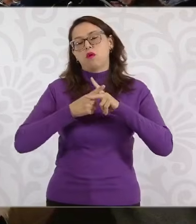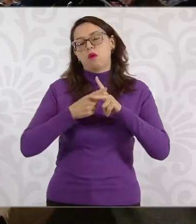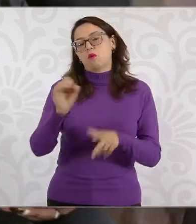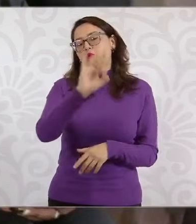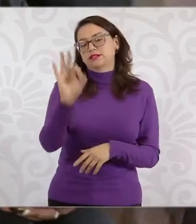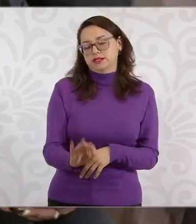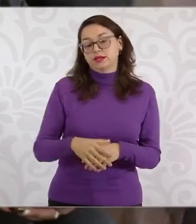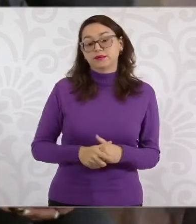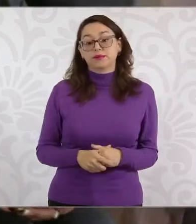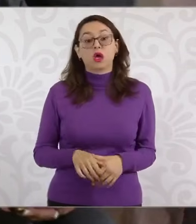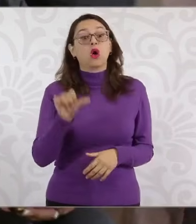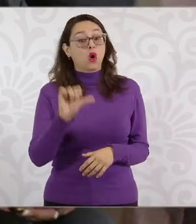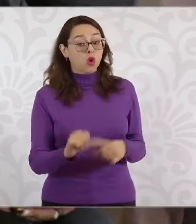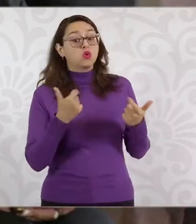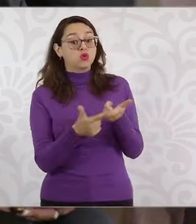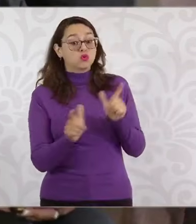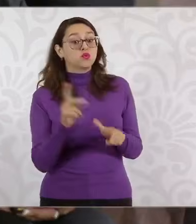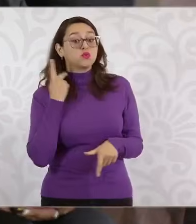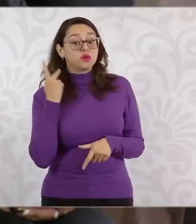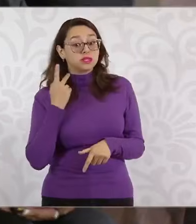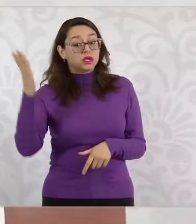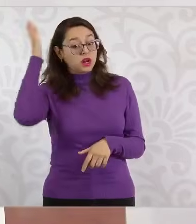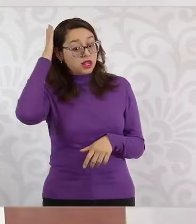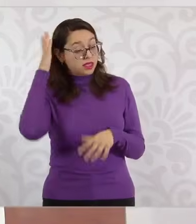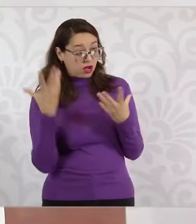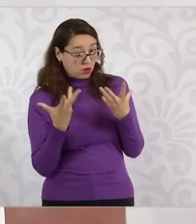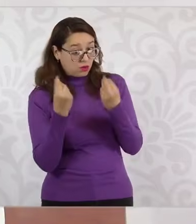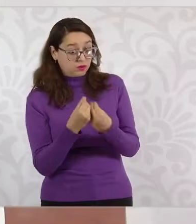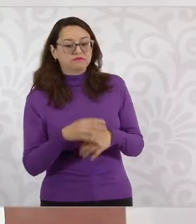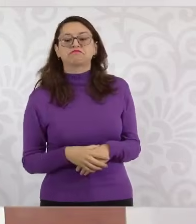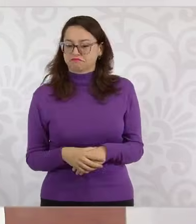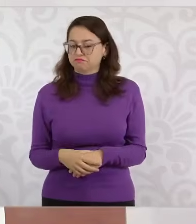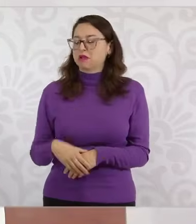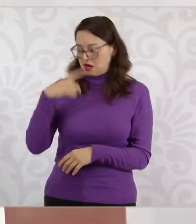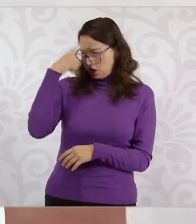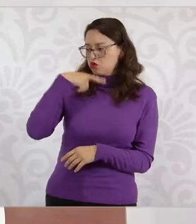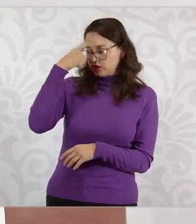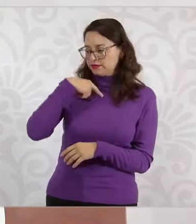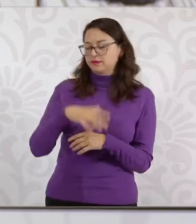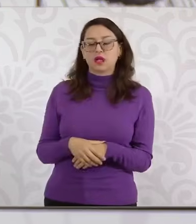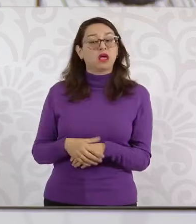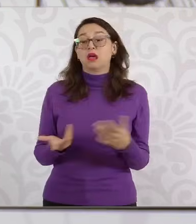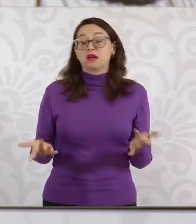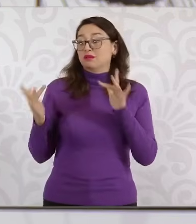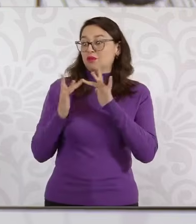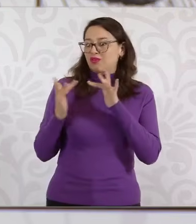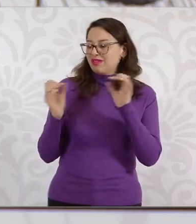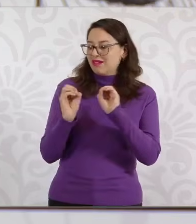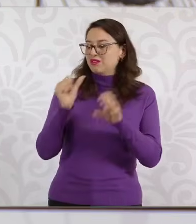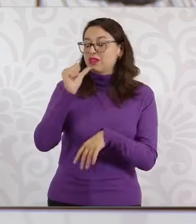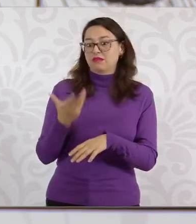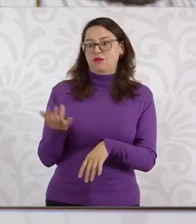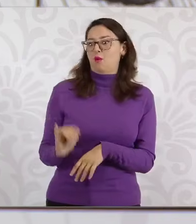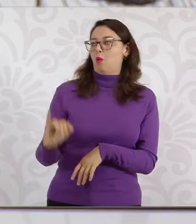los líderes parlamentarios en la tarde, Presidenta? En la tarde-noche no he podido hablar con ellos, pues estuve desde el jueves